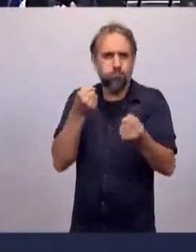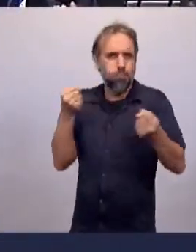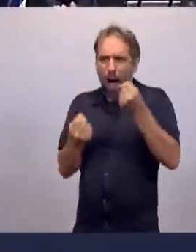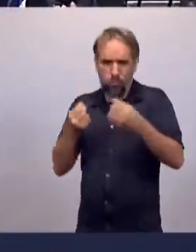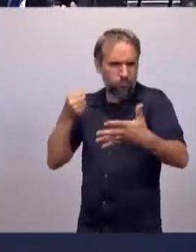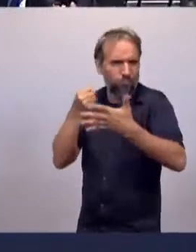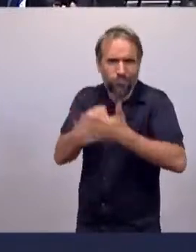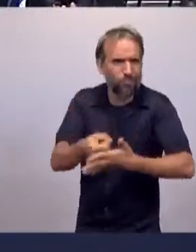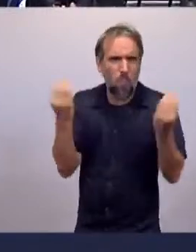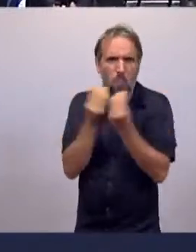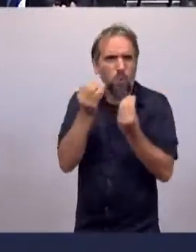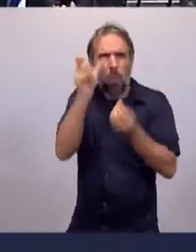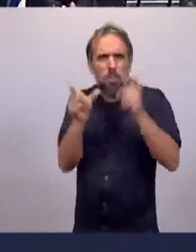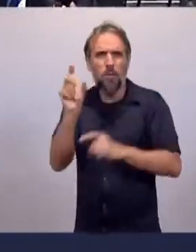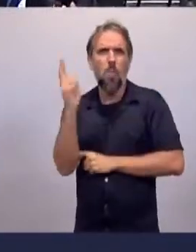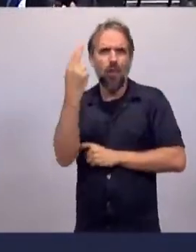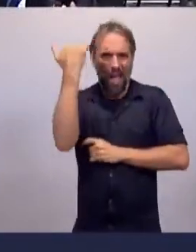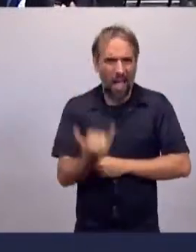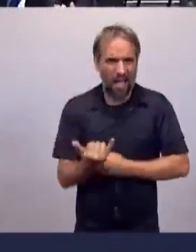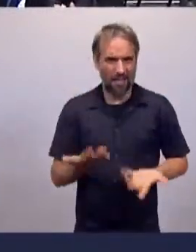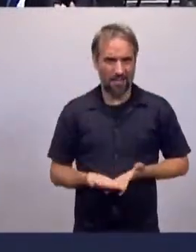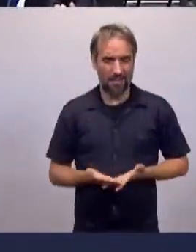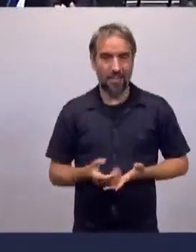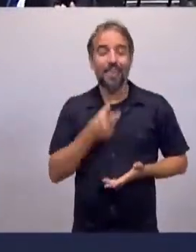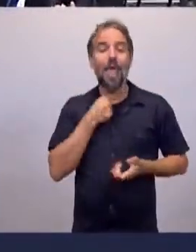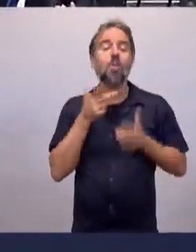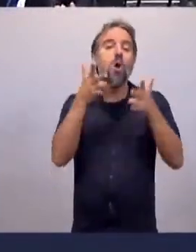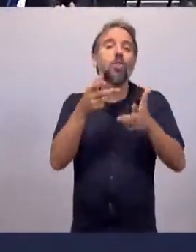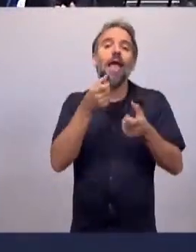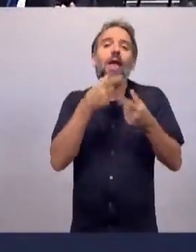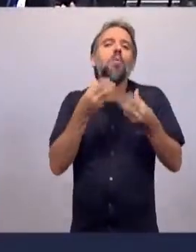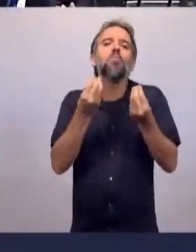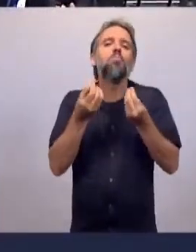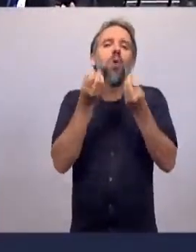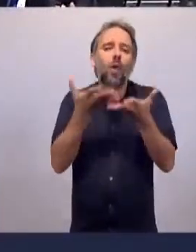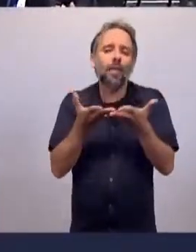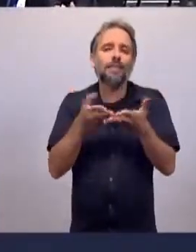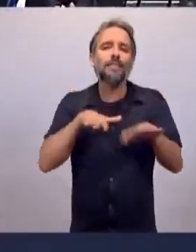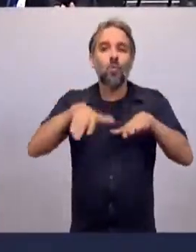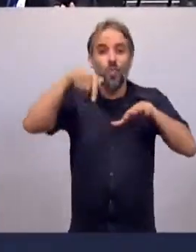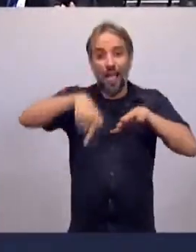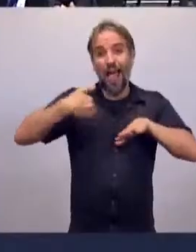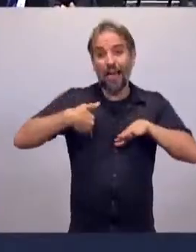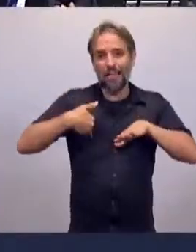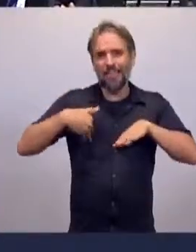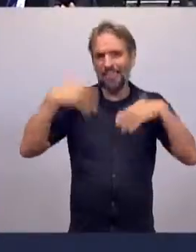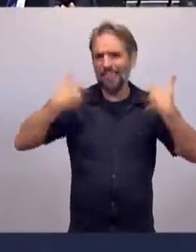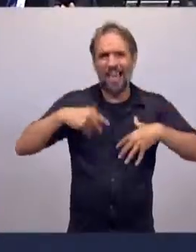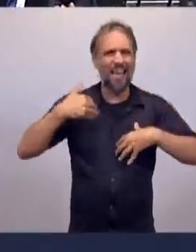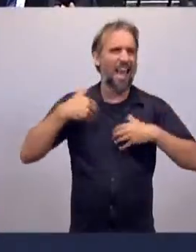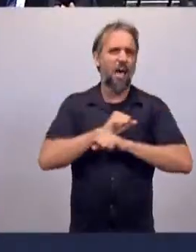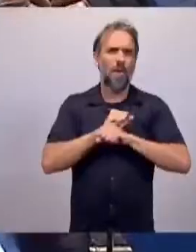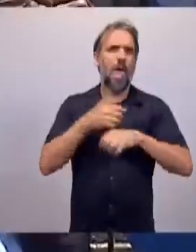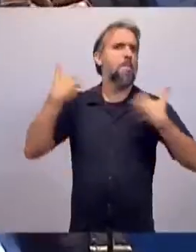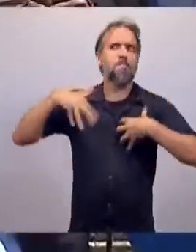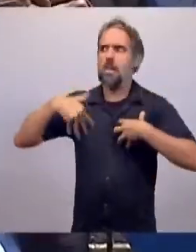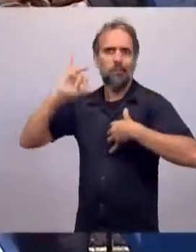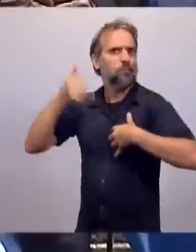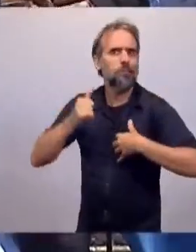tránsito. Lo que quiero graficar con todo esto es que la situación de la Argentina es crítica y de